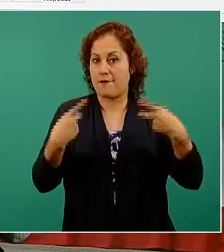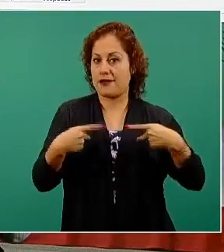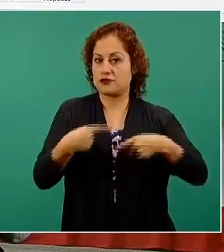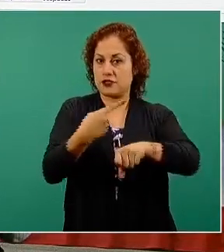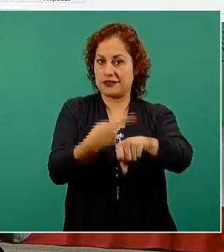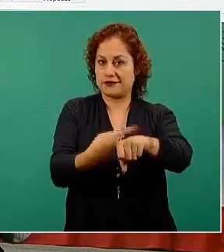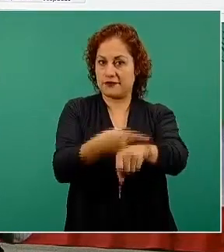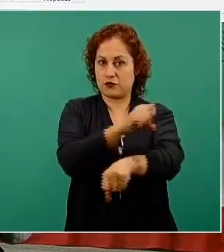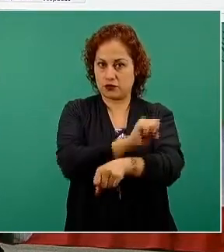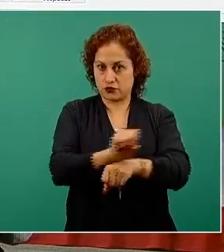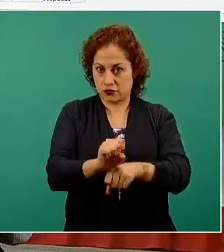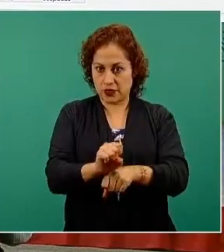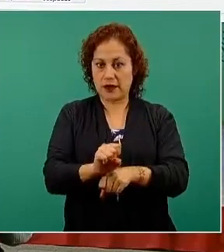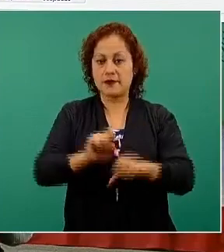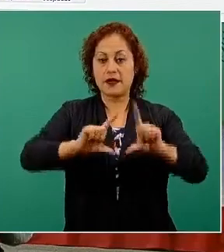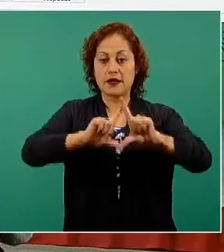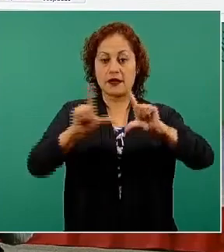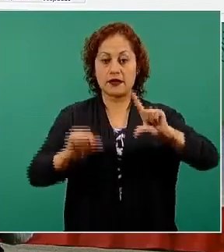nacional tenemos